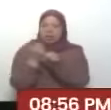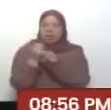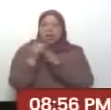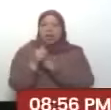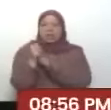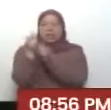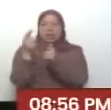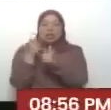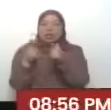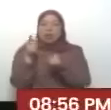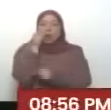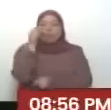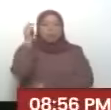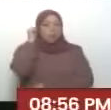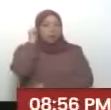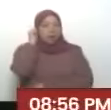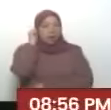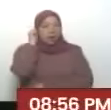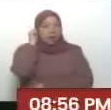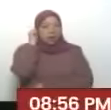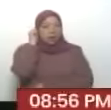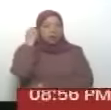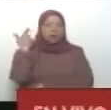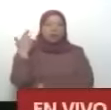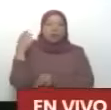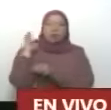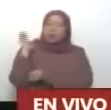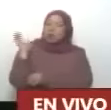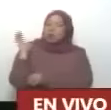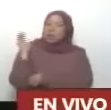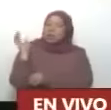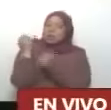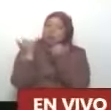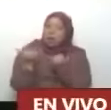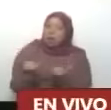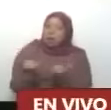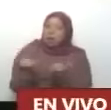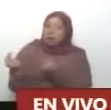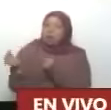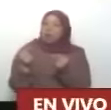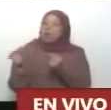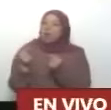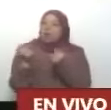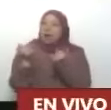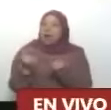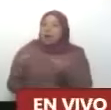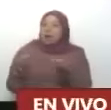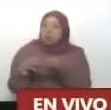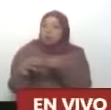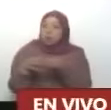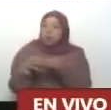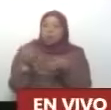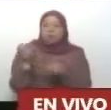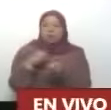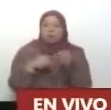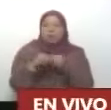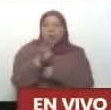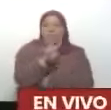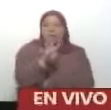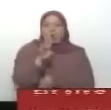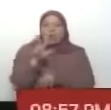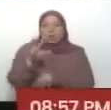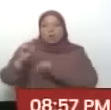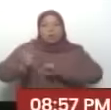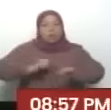líderes, lideresas del Congreso de la Nueva Época, que agrupa a más de